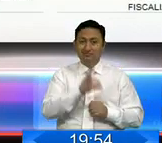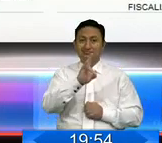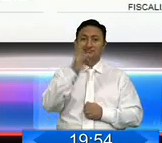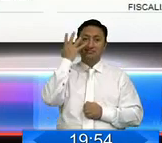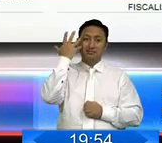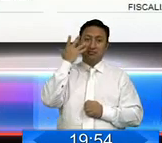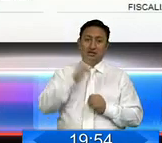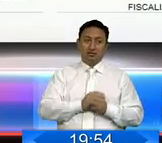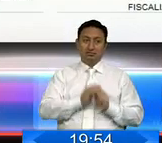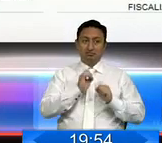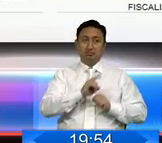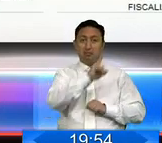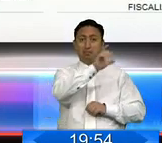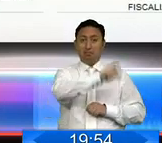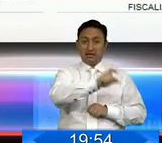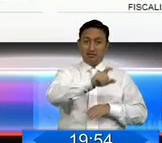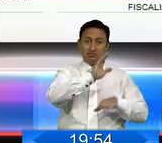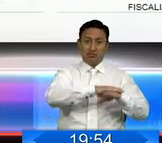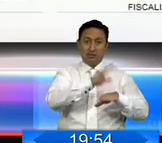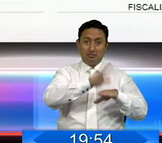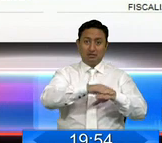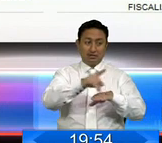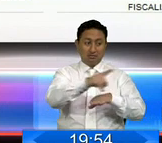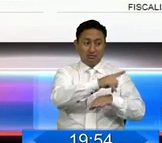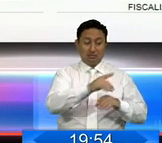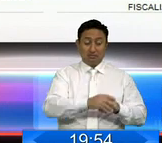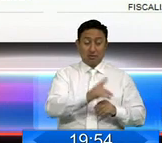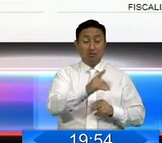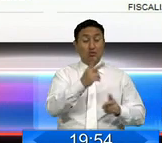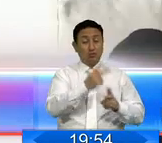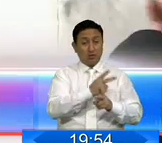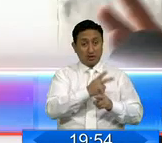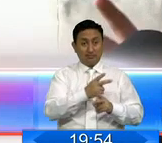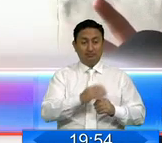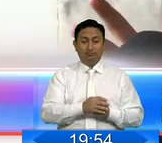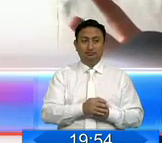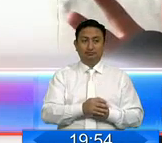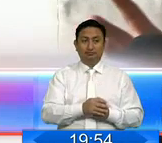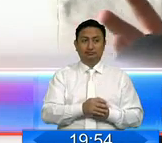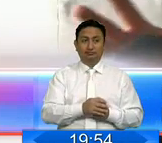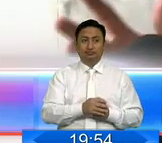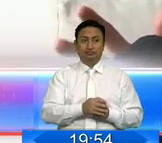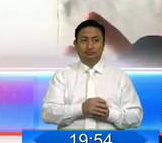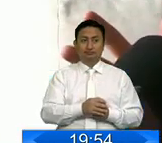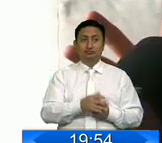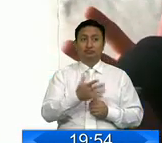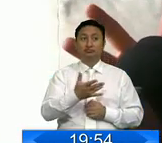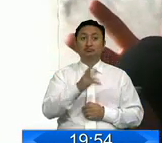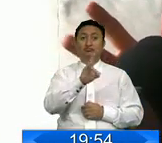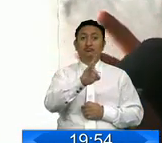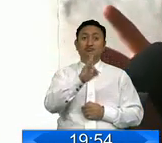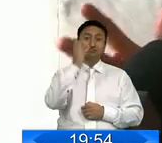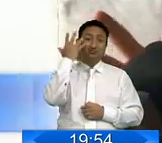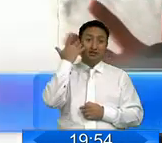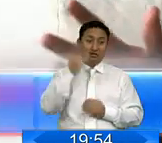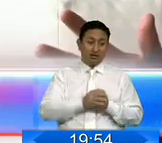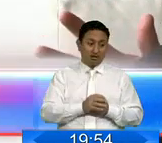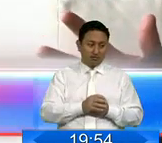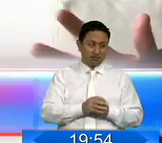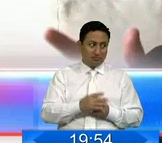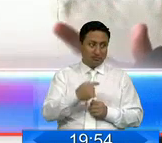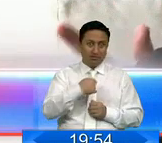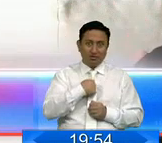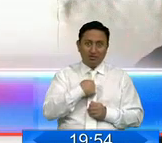a conocer a las posibles víctimas, pese a la gravedad de la información. O sea, en esos 7 días pudo pasarnos